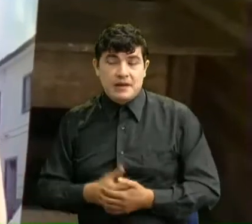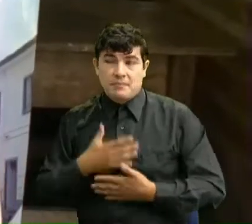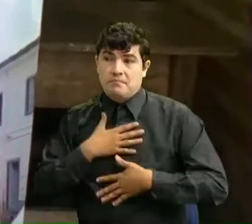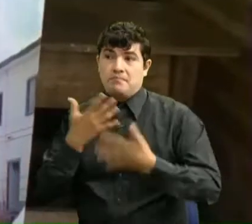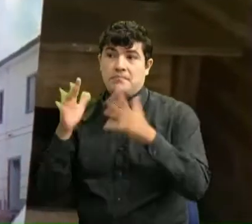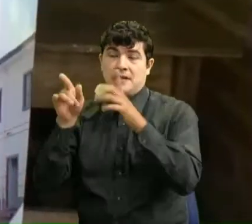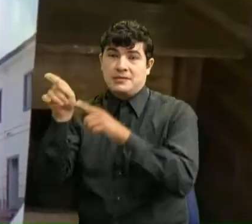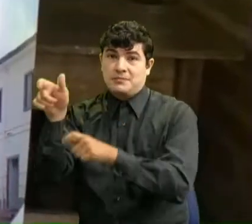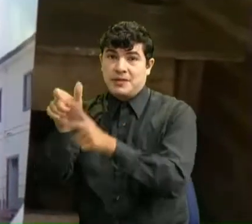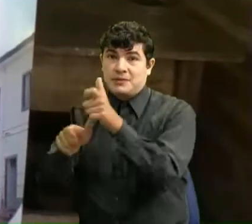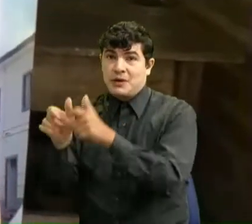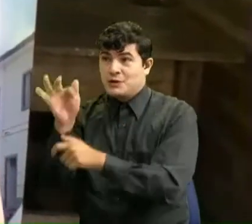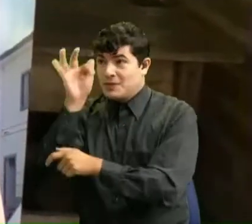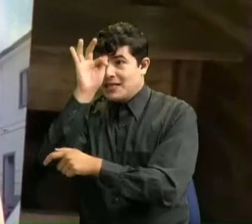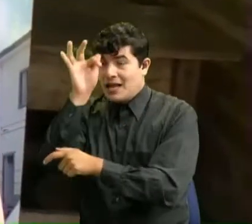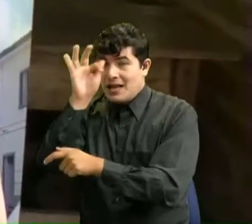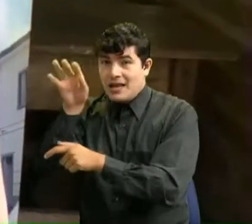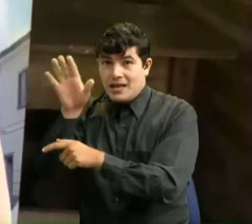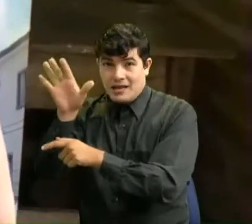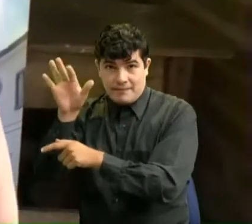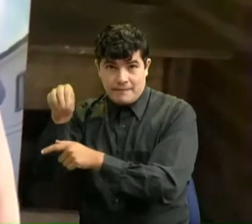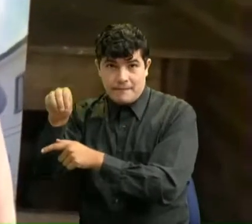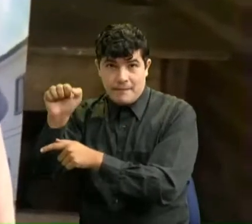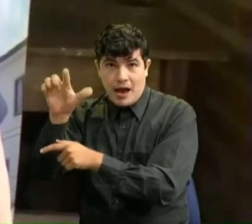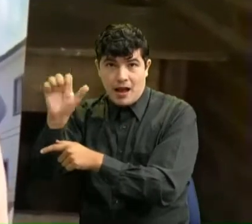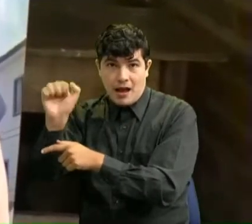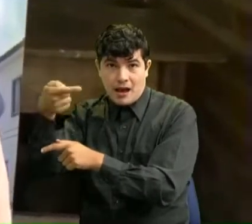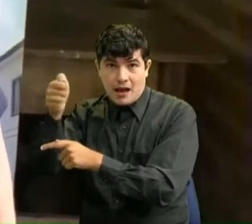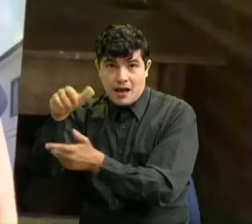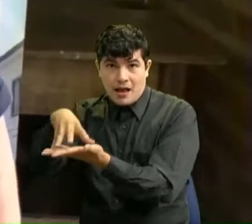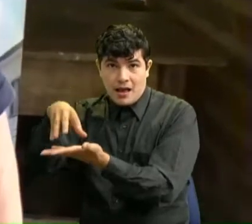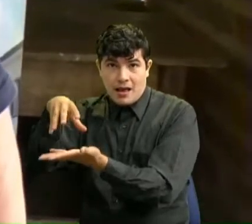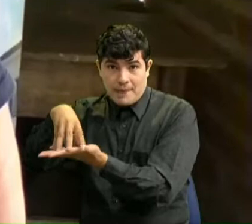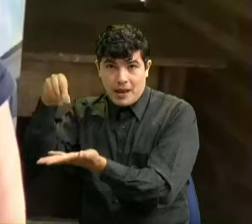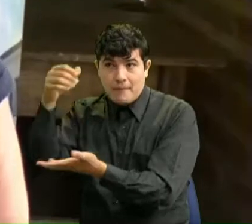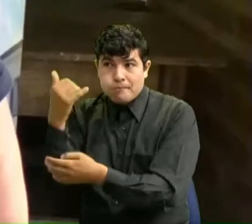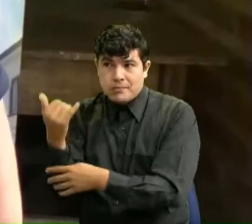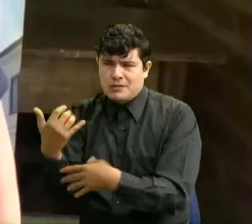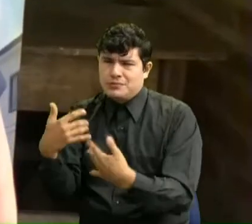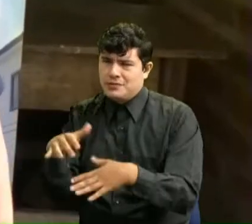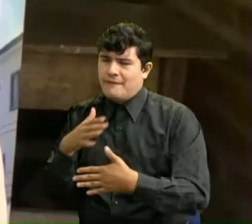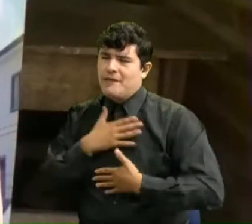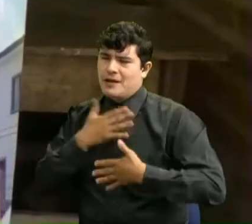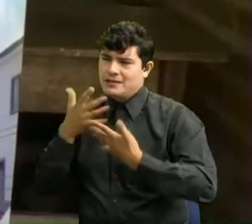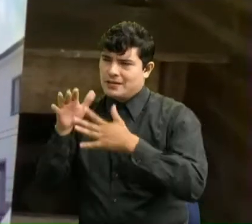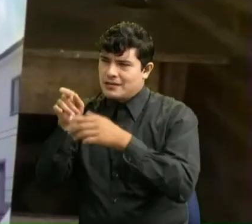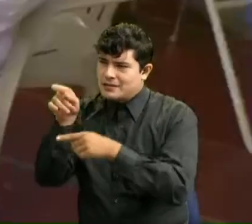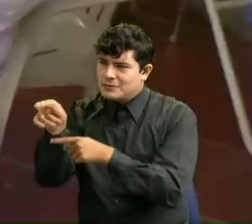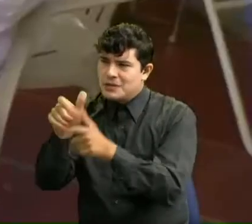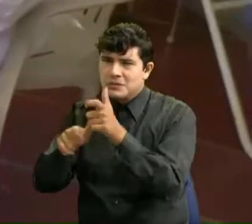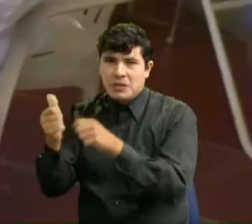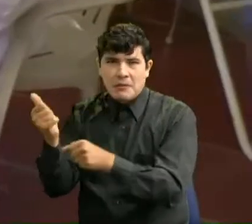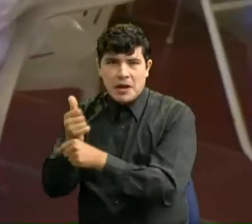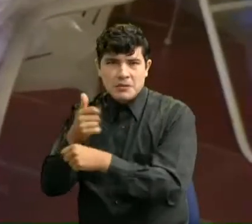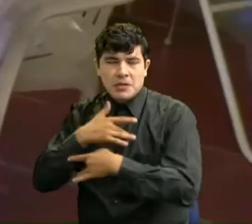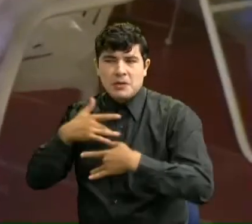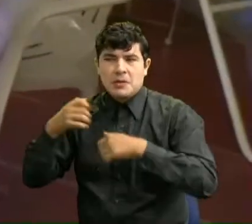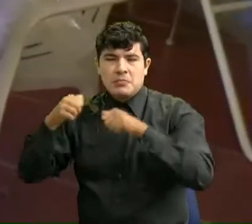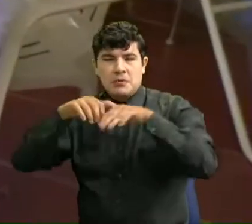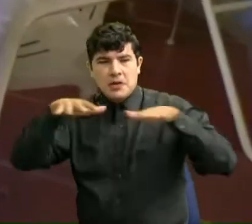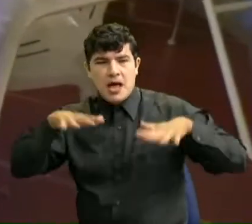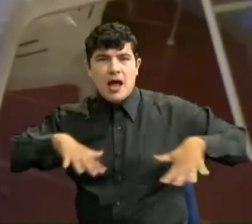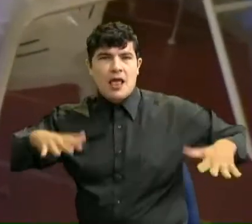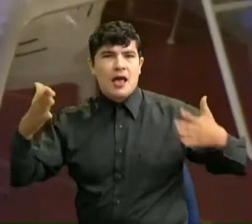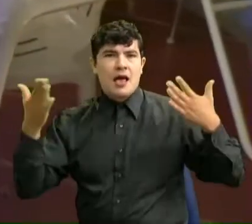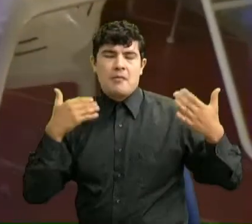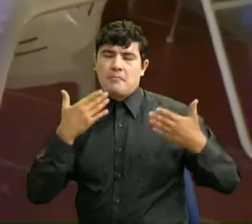esta campaña tan bonita que han hecho o están haciendo a lo largo y ancho del municipio. Para los campesinos esta